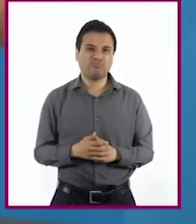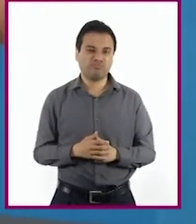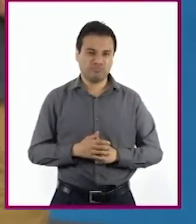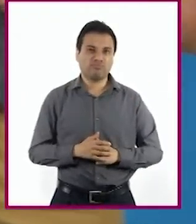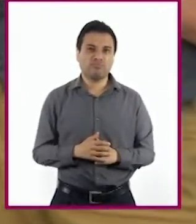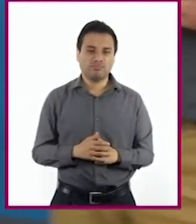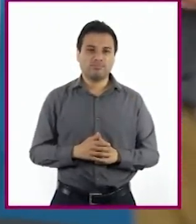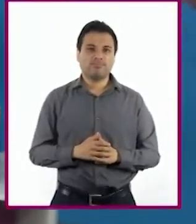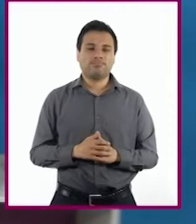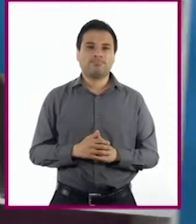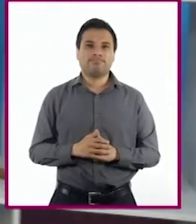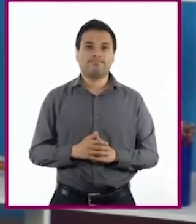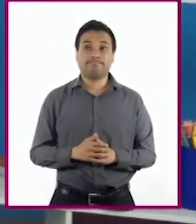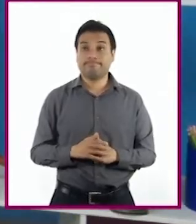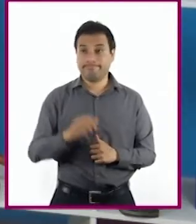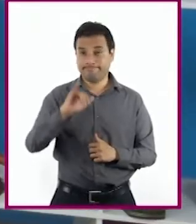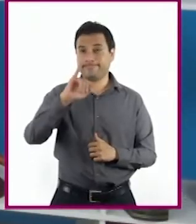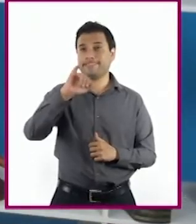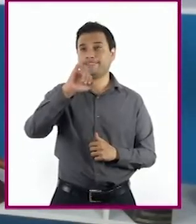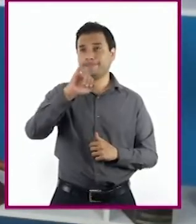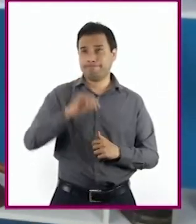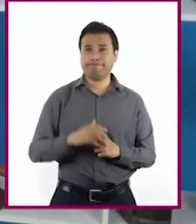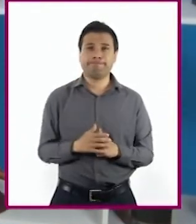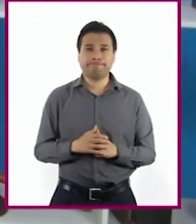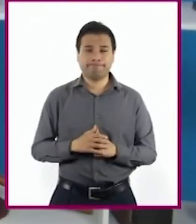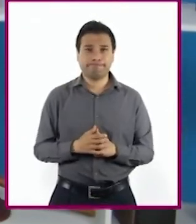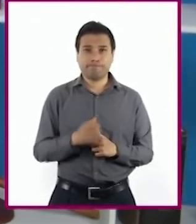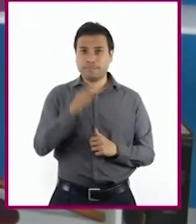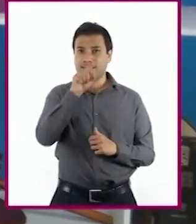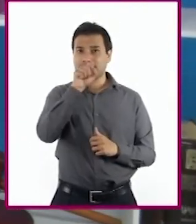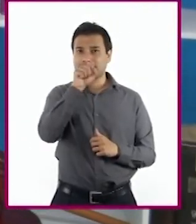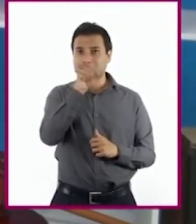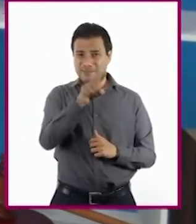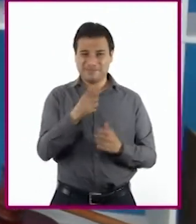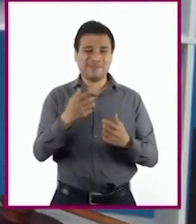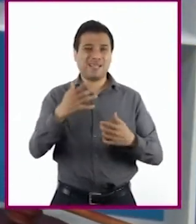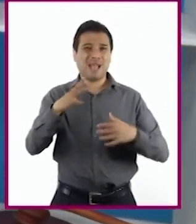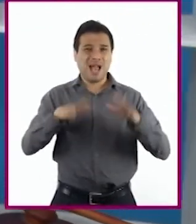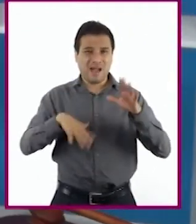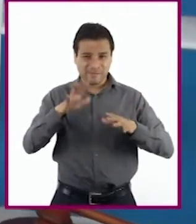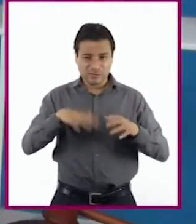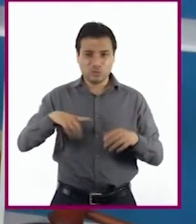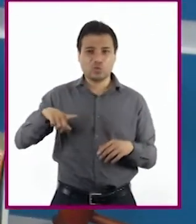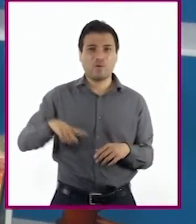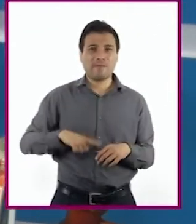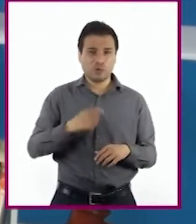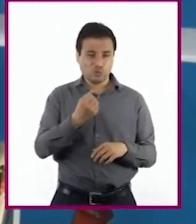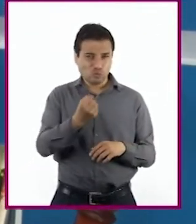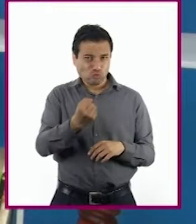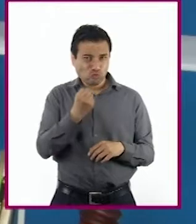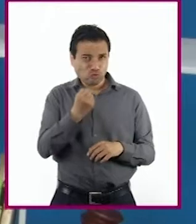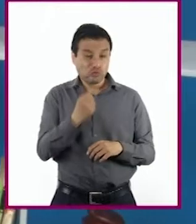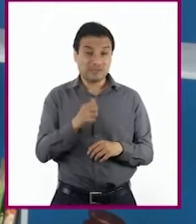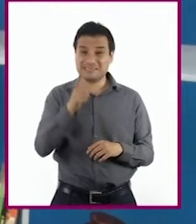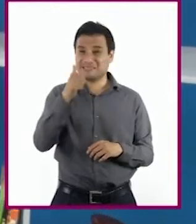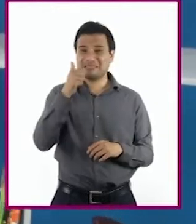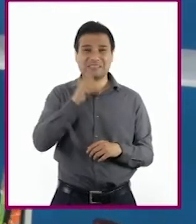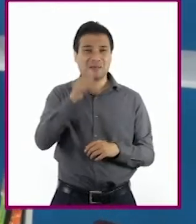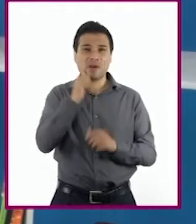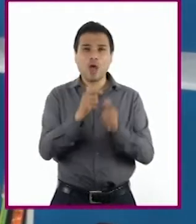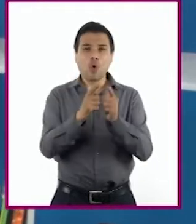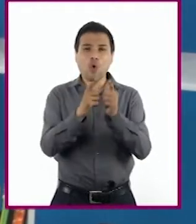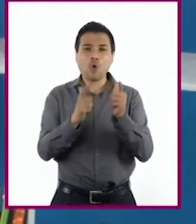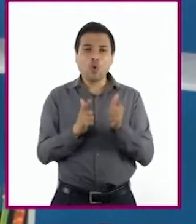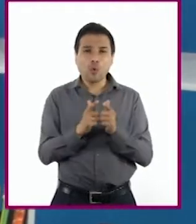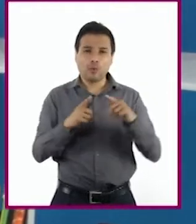cabo. Cierto, maestro. Además sucede que en los gobiernos autoritarios se tiende a favorecer a un grupo